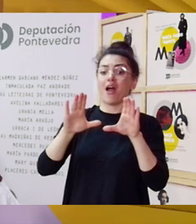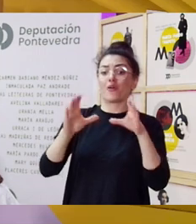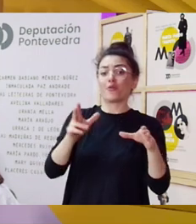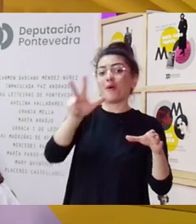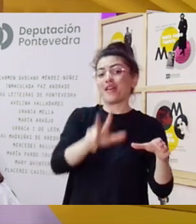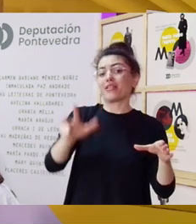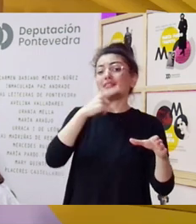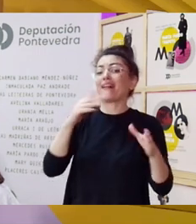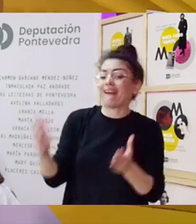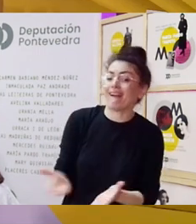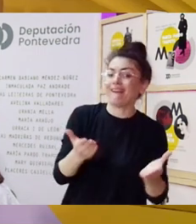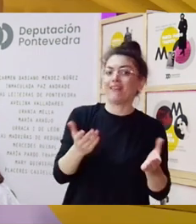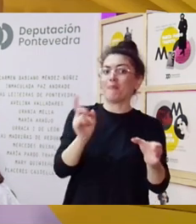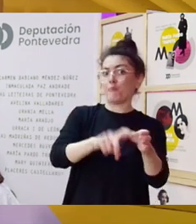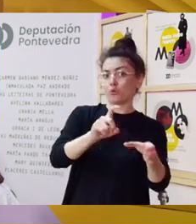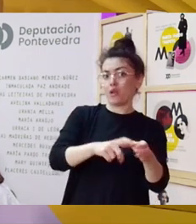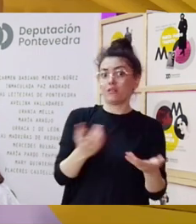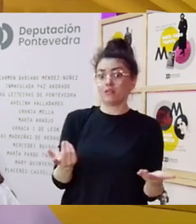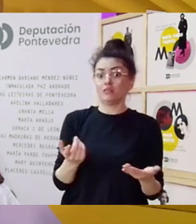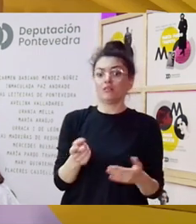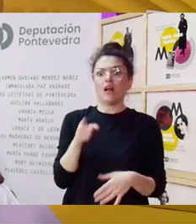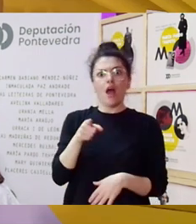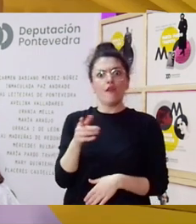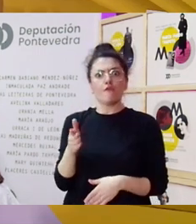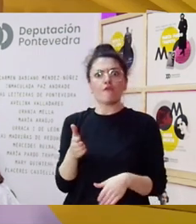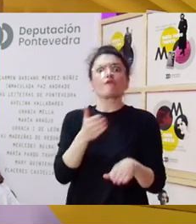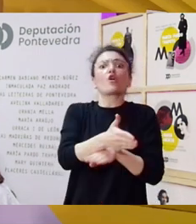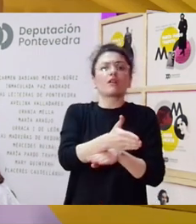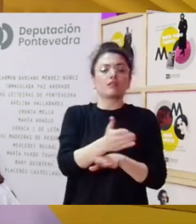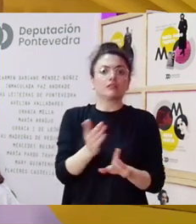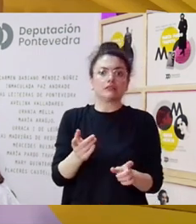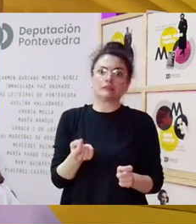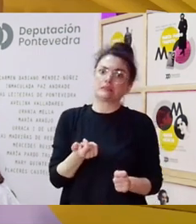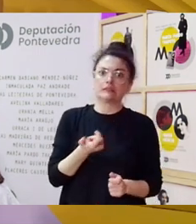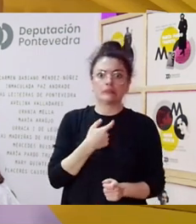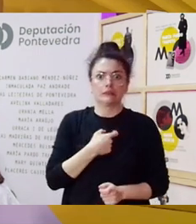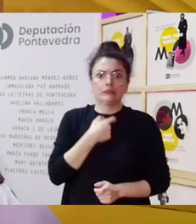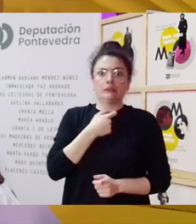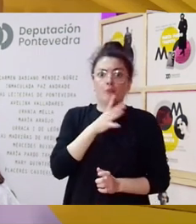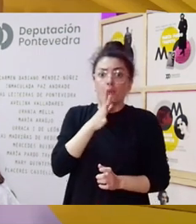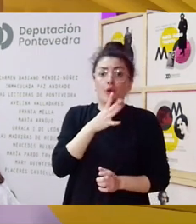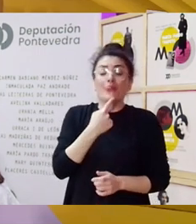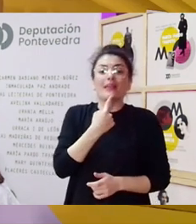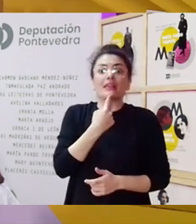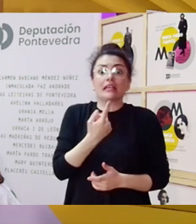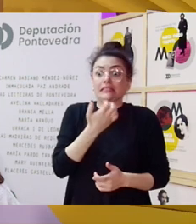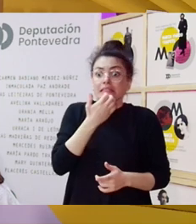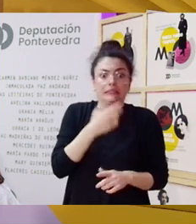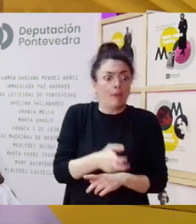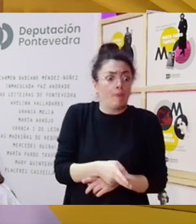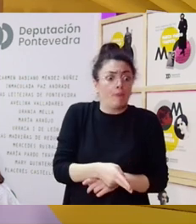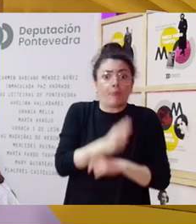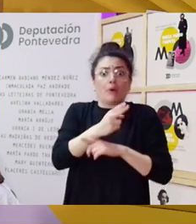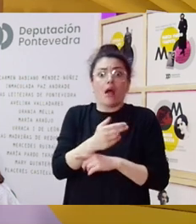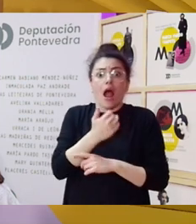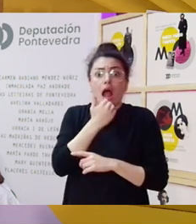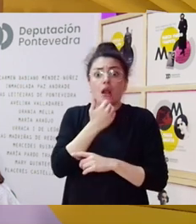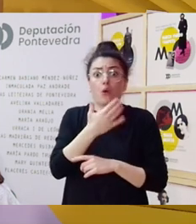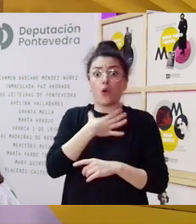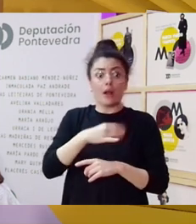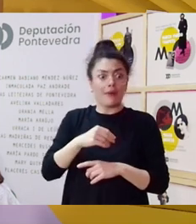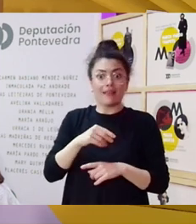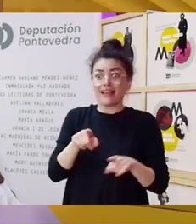patria. Él estaba moi acojonado porque decía... Calquer tiro que pegue pode lle dar a